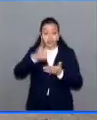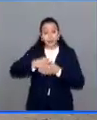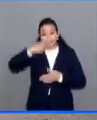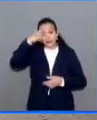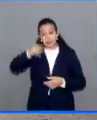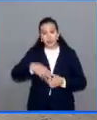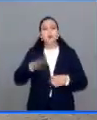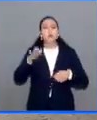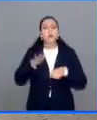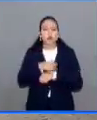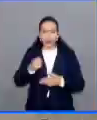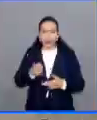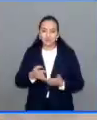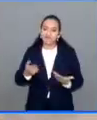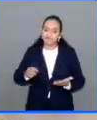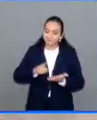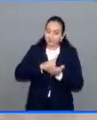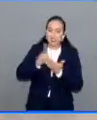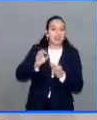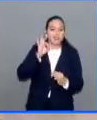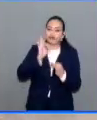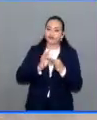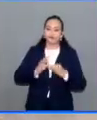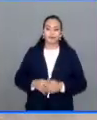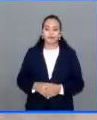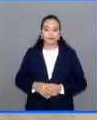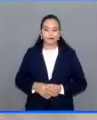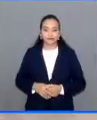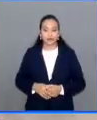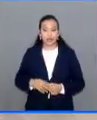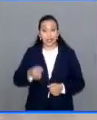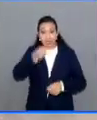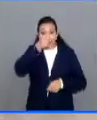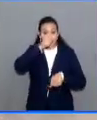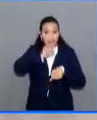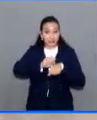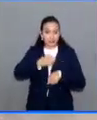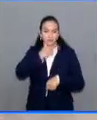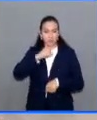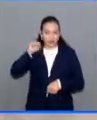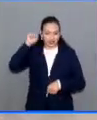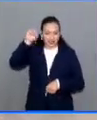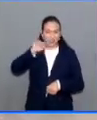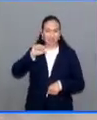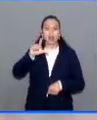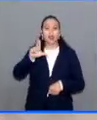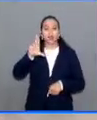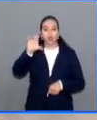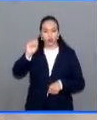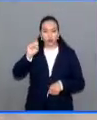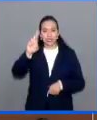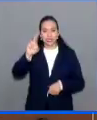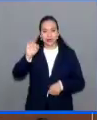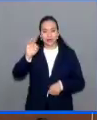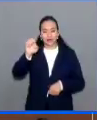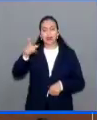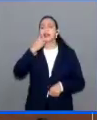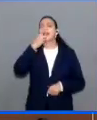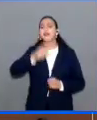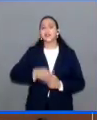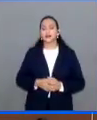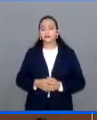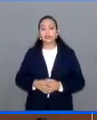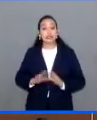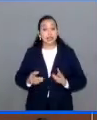incumplimiento de sus derechos laborales. El secretario del sindicato, Luis Rafael Martínez, informó que hoy iniciaron un paro